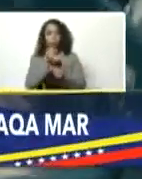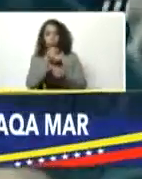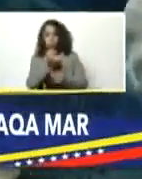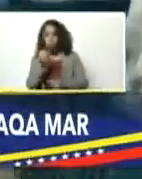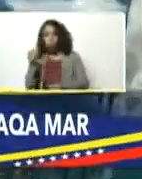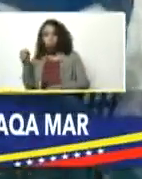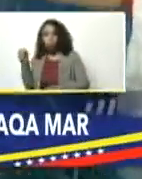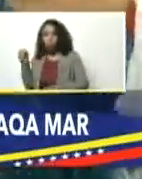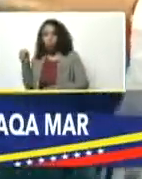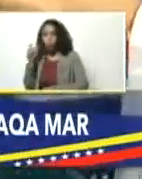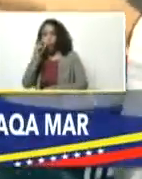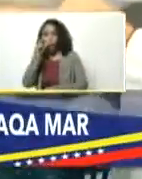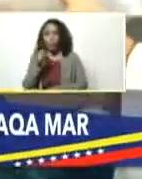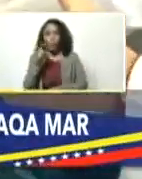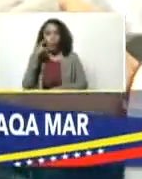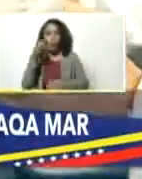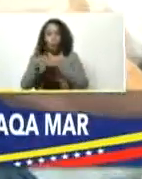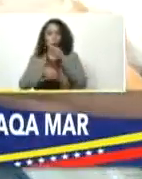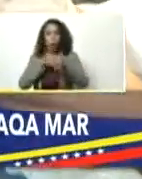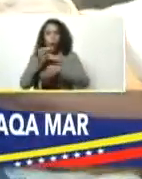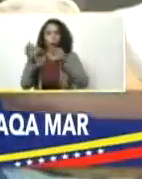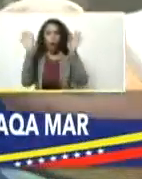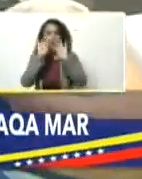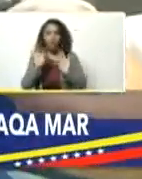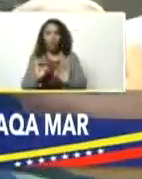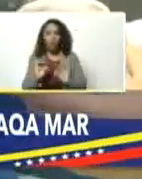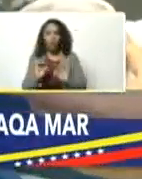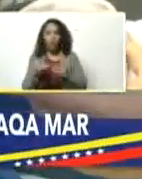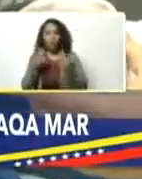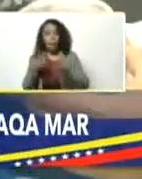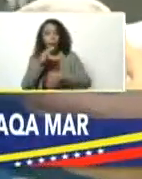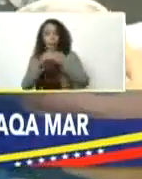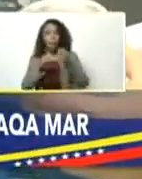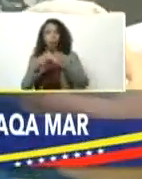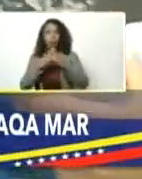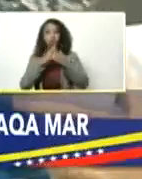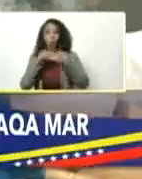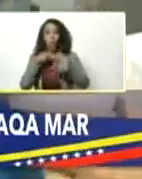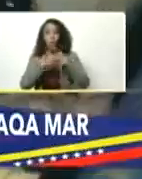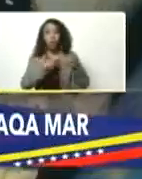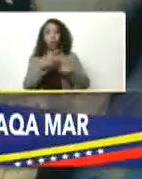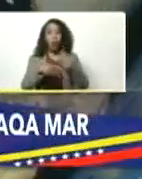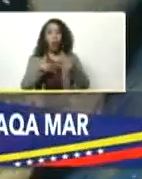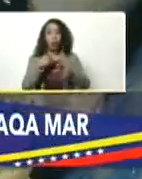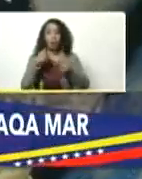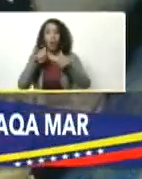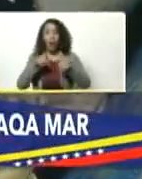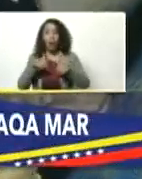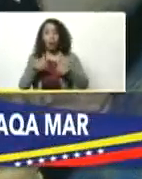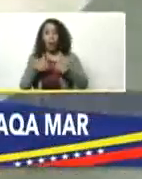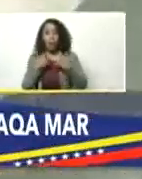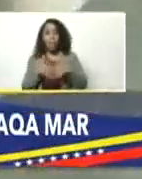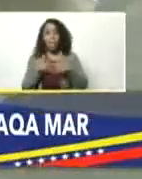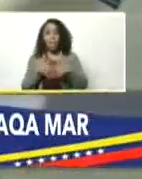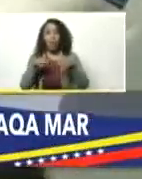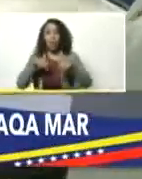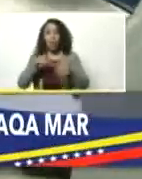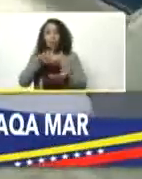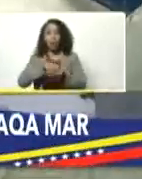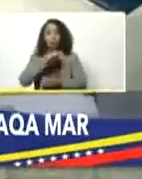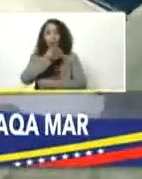compañero Pedro para que le explique el modelo y explique todo el proceso de la producción de esta empresa aquí en el estado